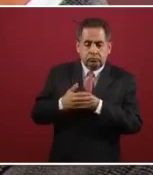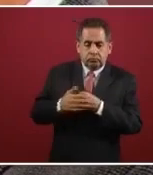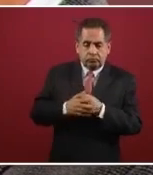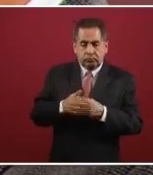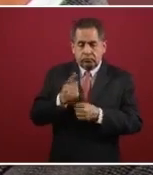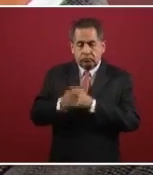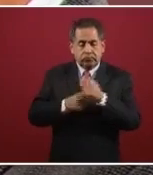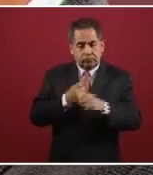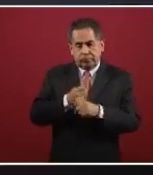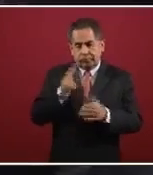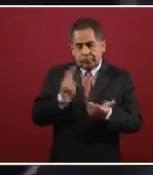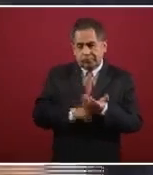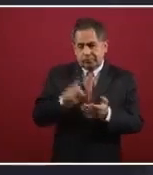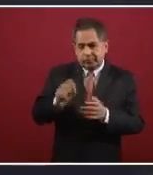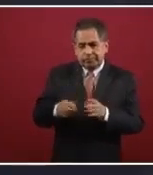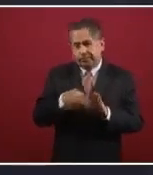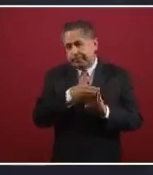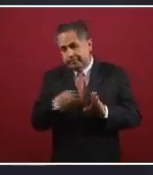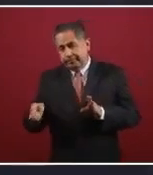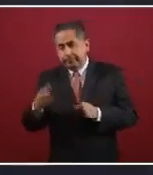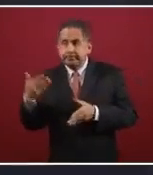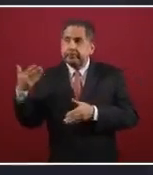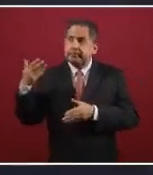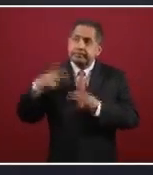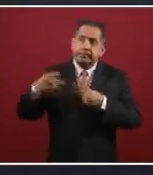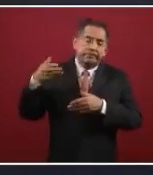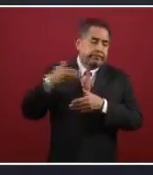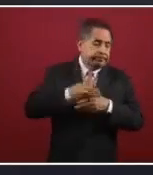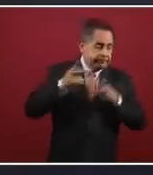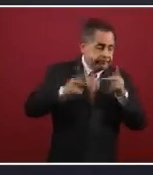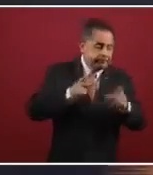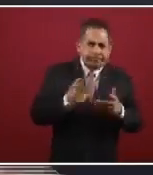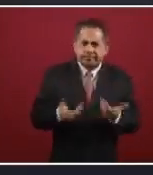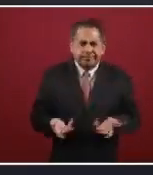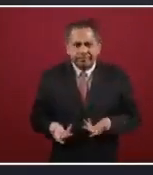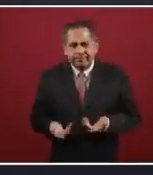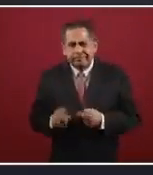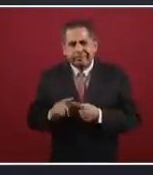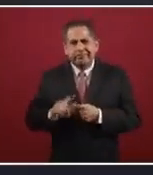año que se tendría la visita directa